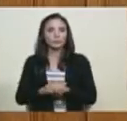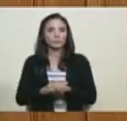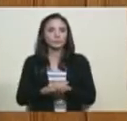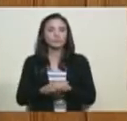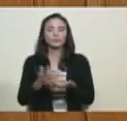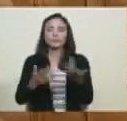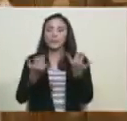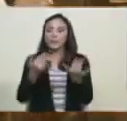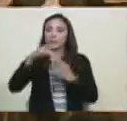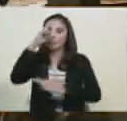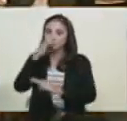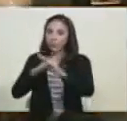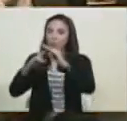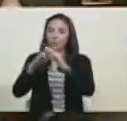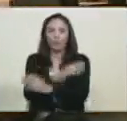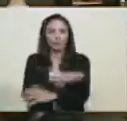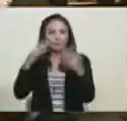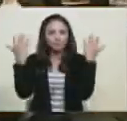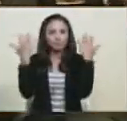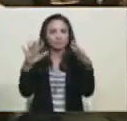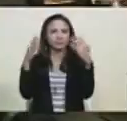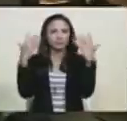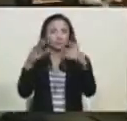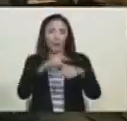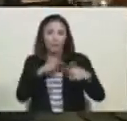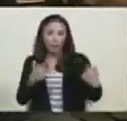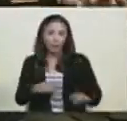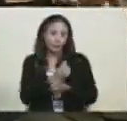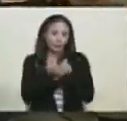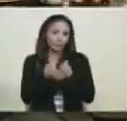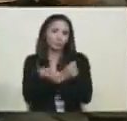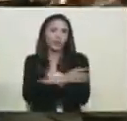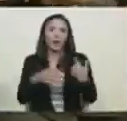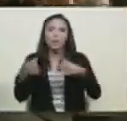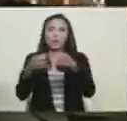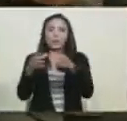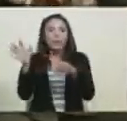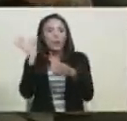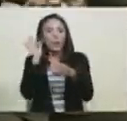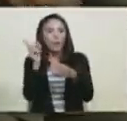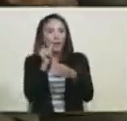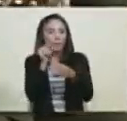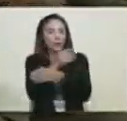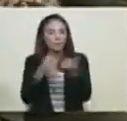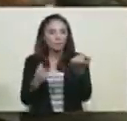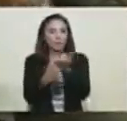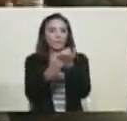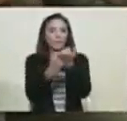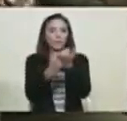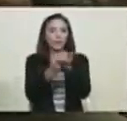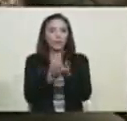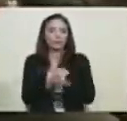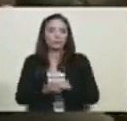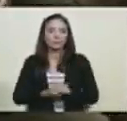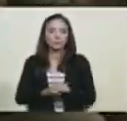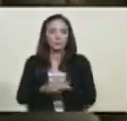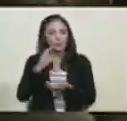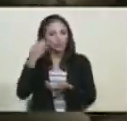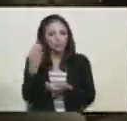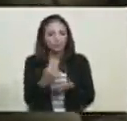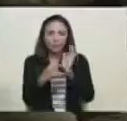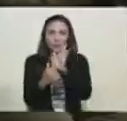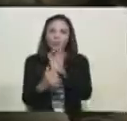un homenaje y aplauso desde mi corazón a esa valentía popular. Así es que debe